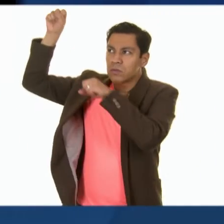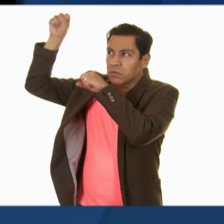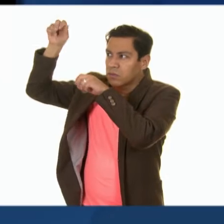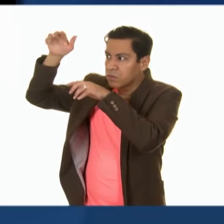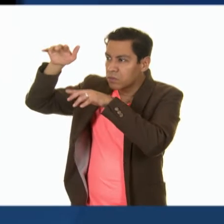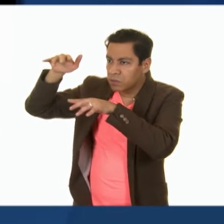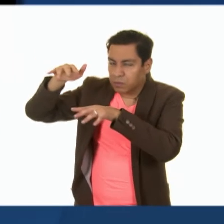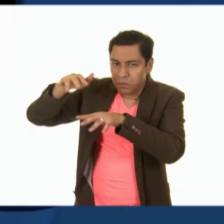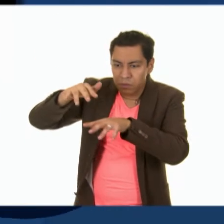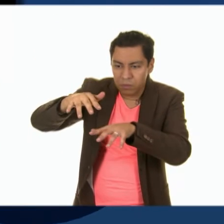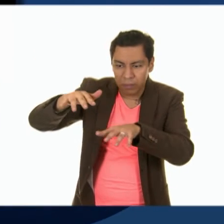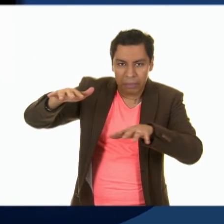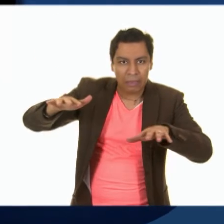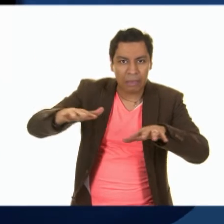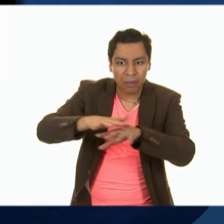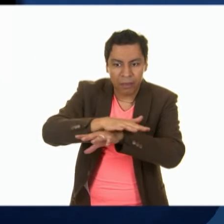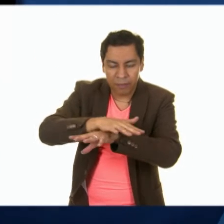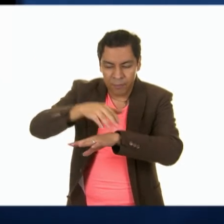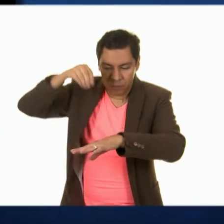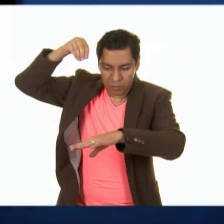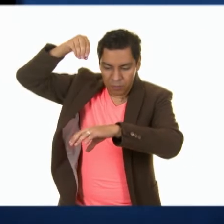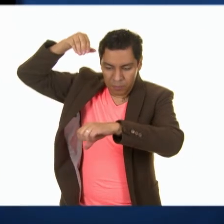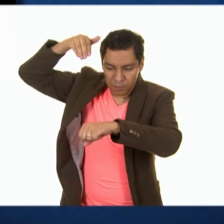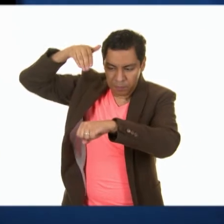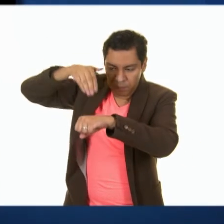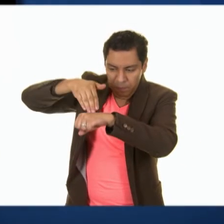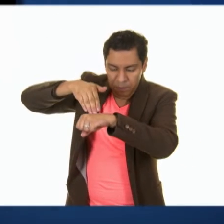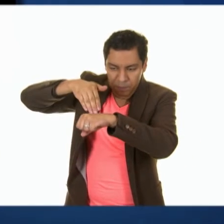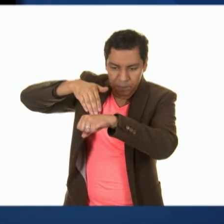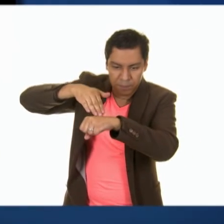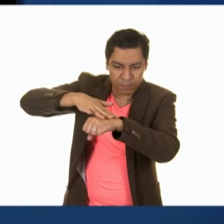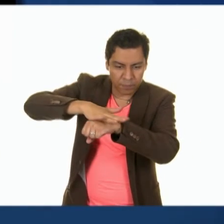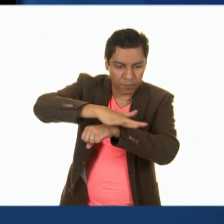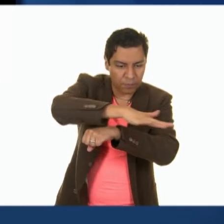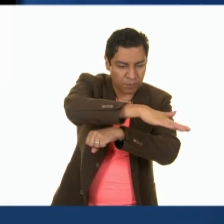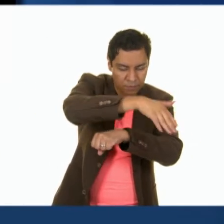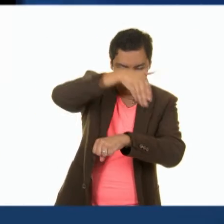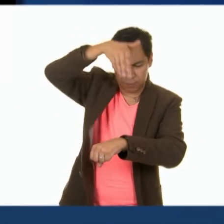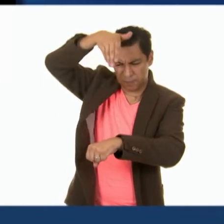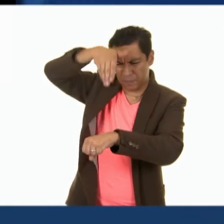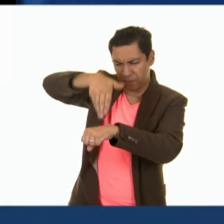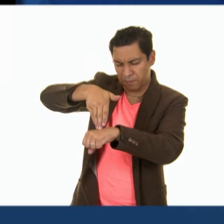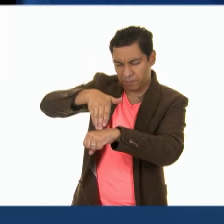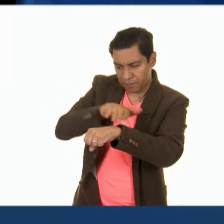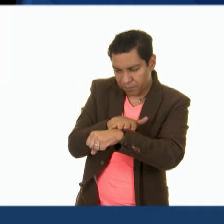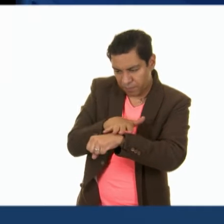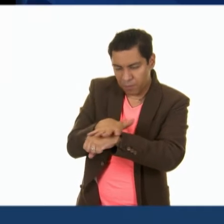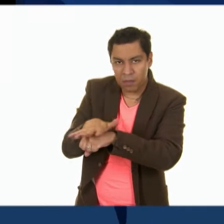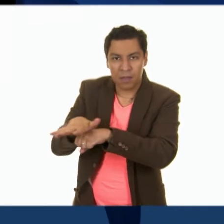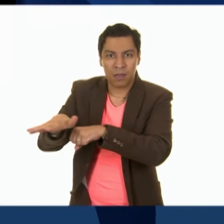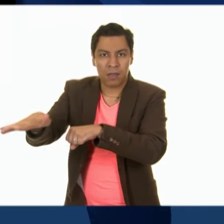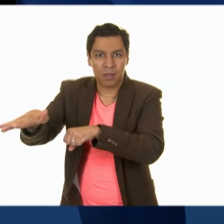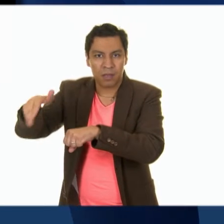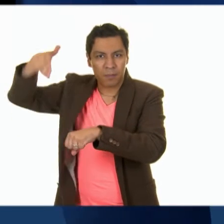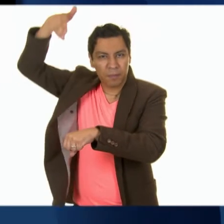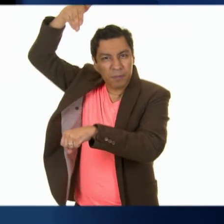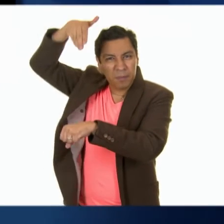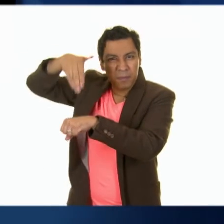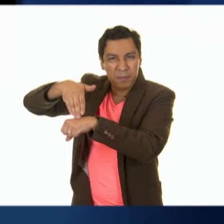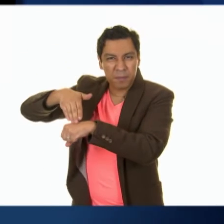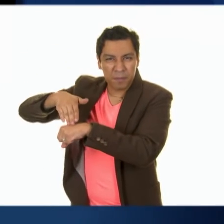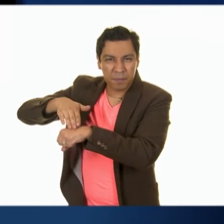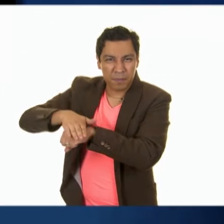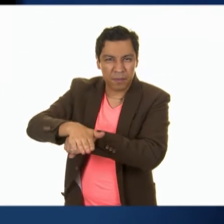en contacto con una superficie que separa dos medios diferentes. Los rayos se desvían y regresan al medio donde se